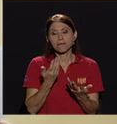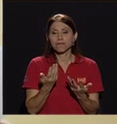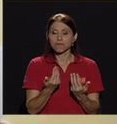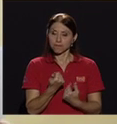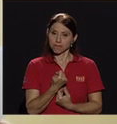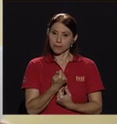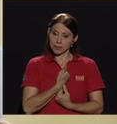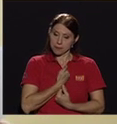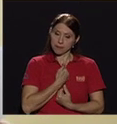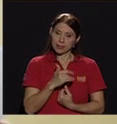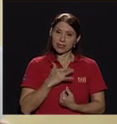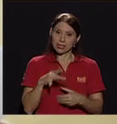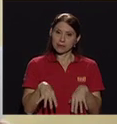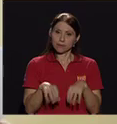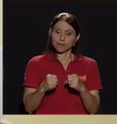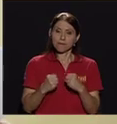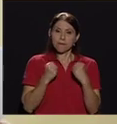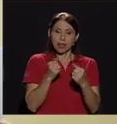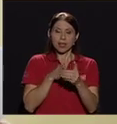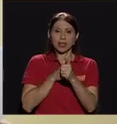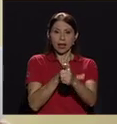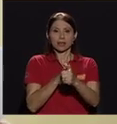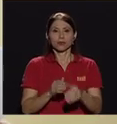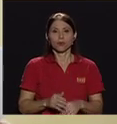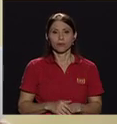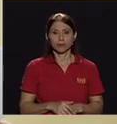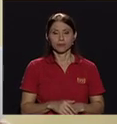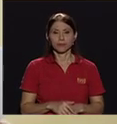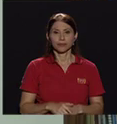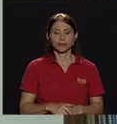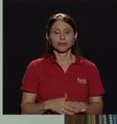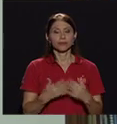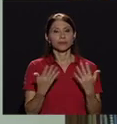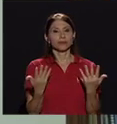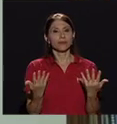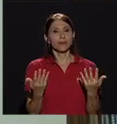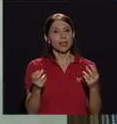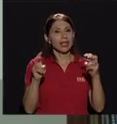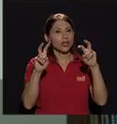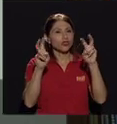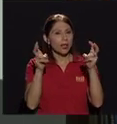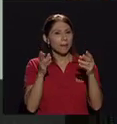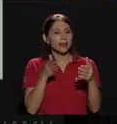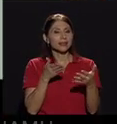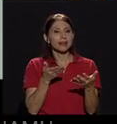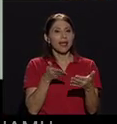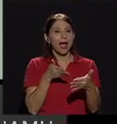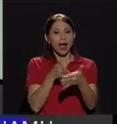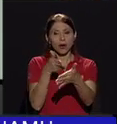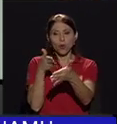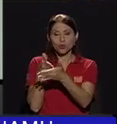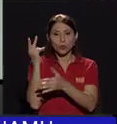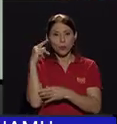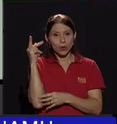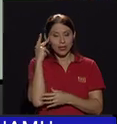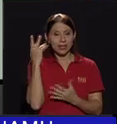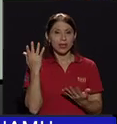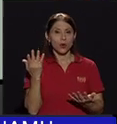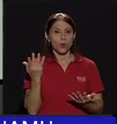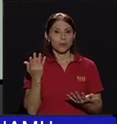de empoderamiento y de liderazgo. Sí, en los temas de acoso político,